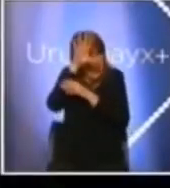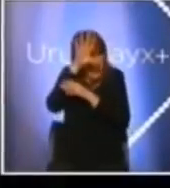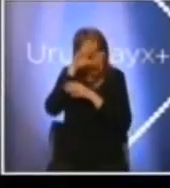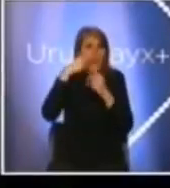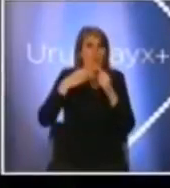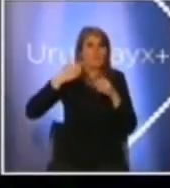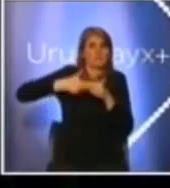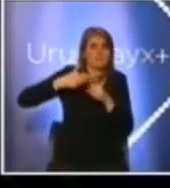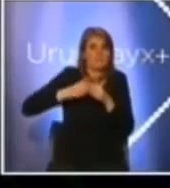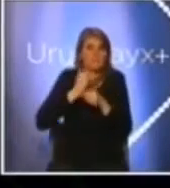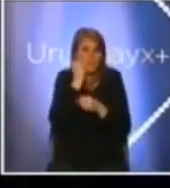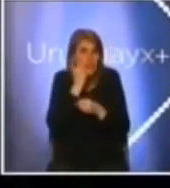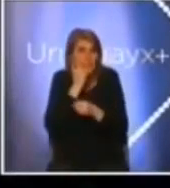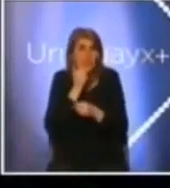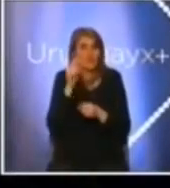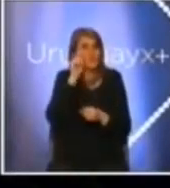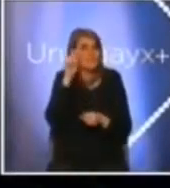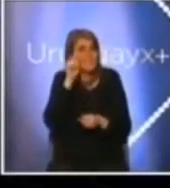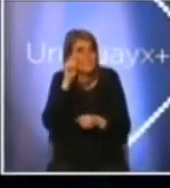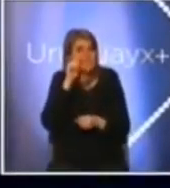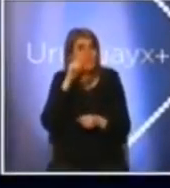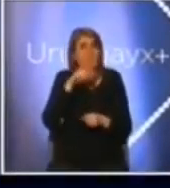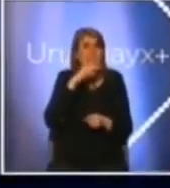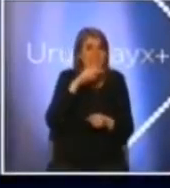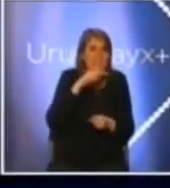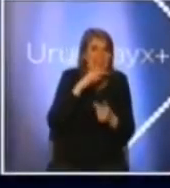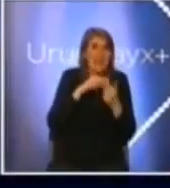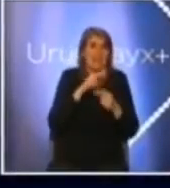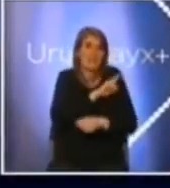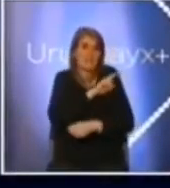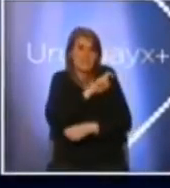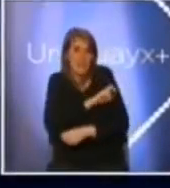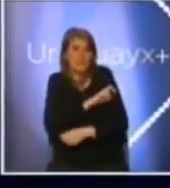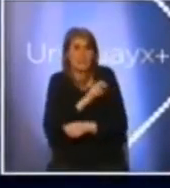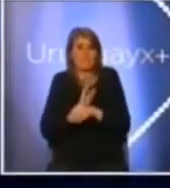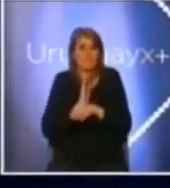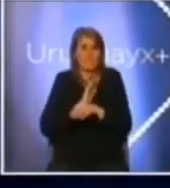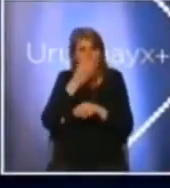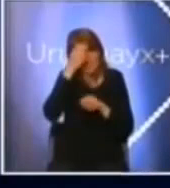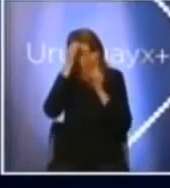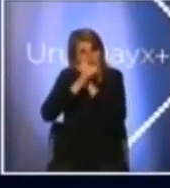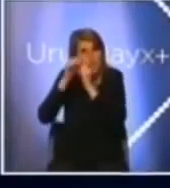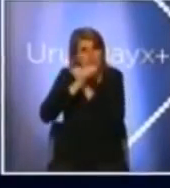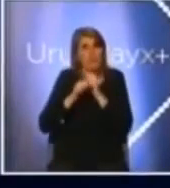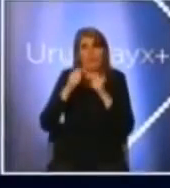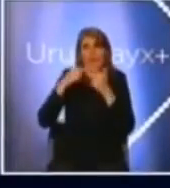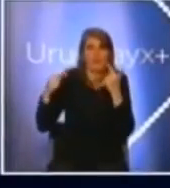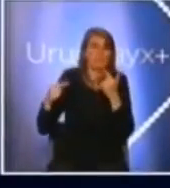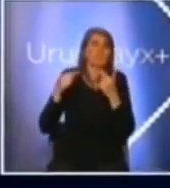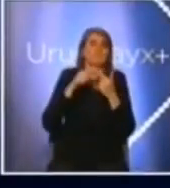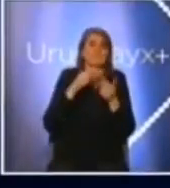petrolero, turístico, metal mecánico, biotecnológico y farmacéutico, logístico, de